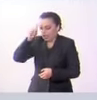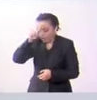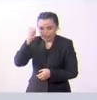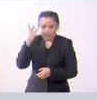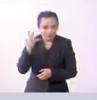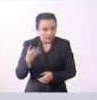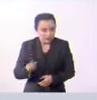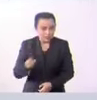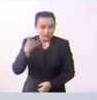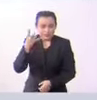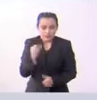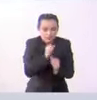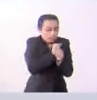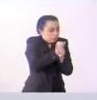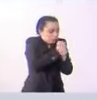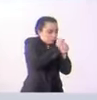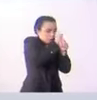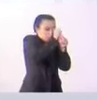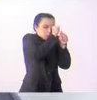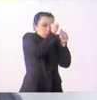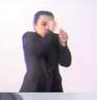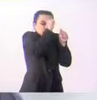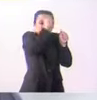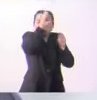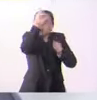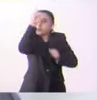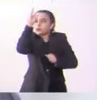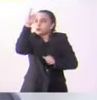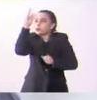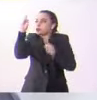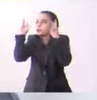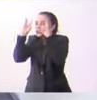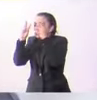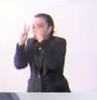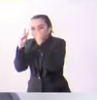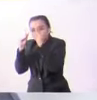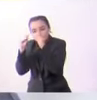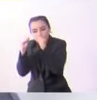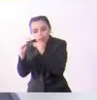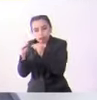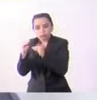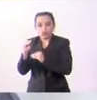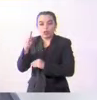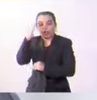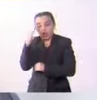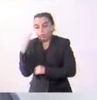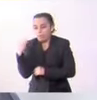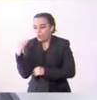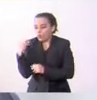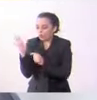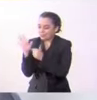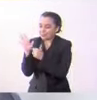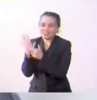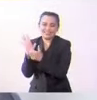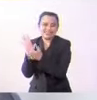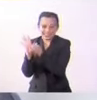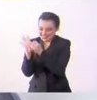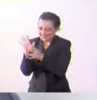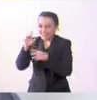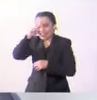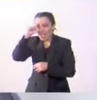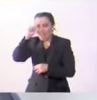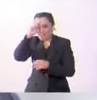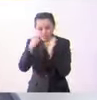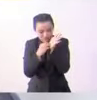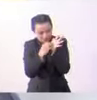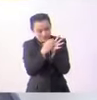desde el amanecer hasta entrada la noche. Su mujer tenía las manos endurecidas por el trabajo constante y había